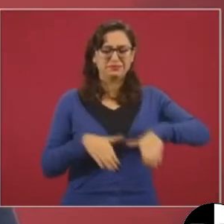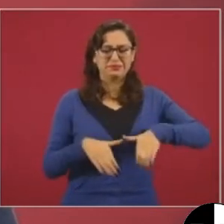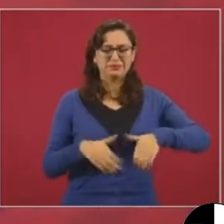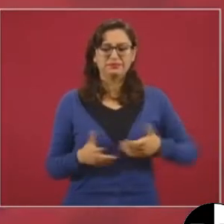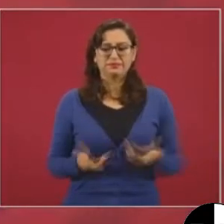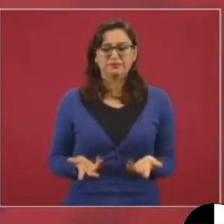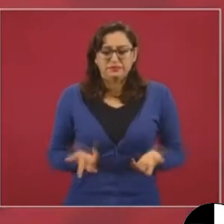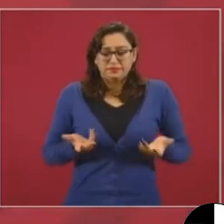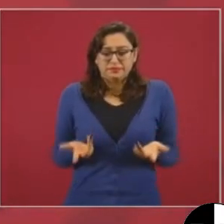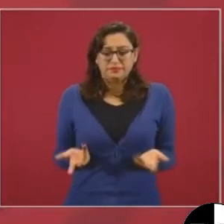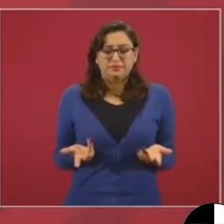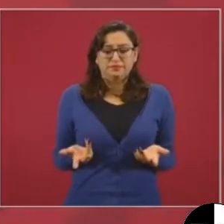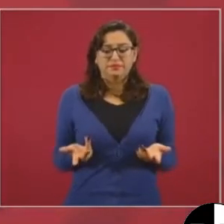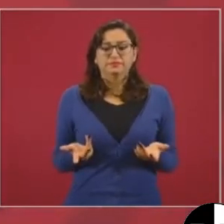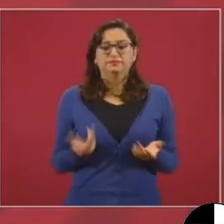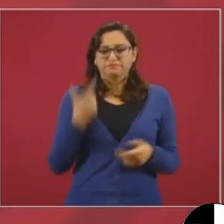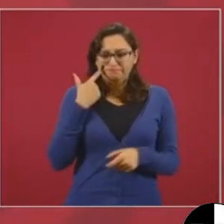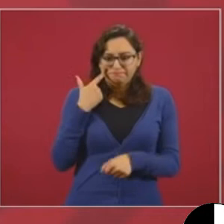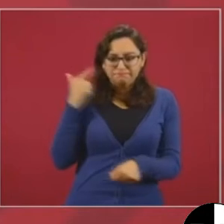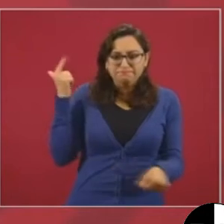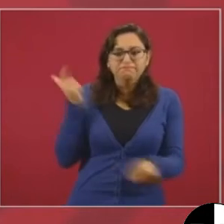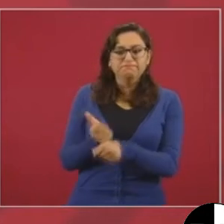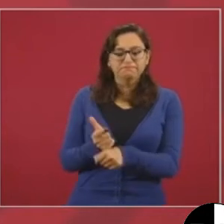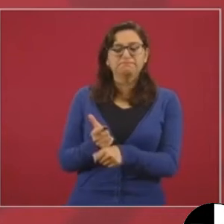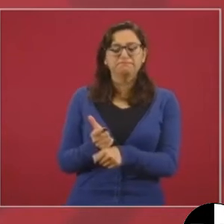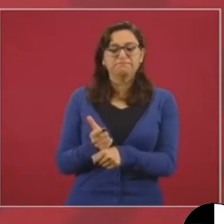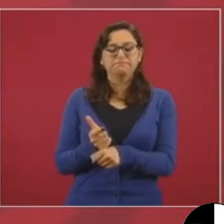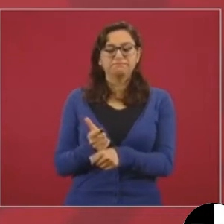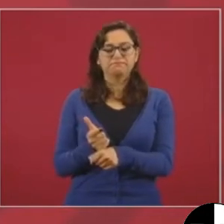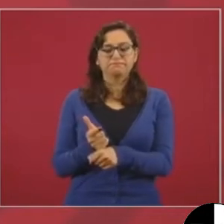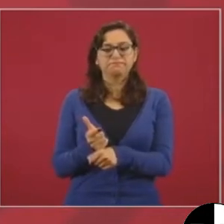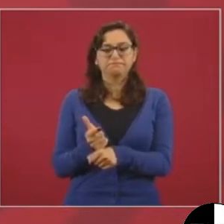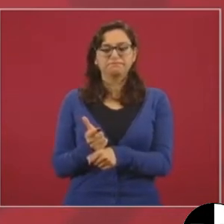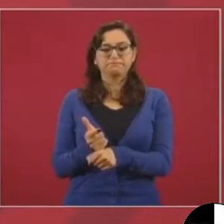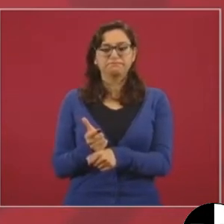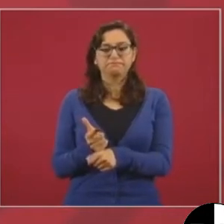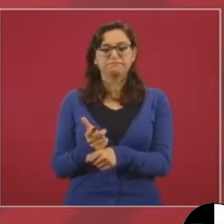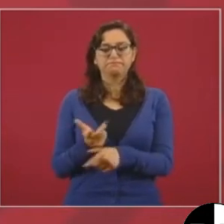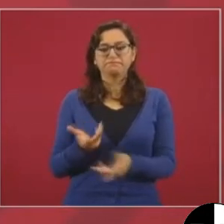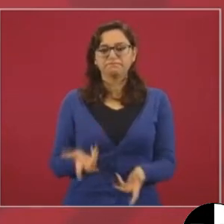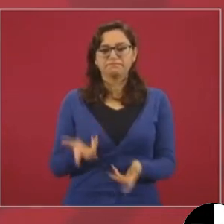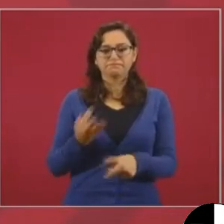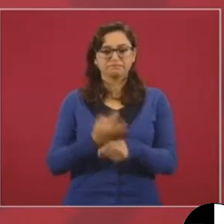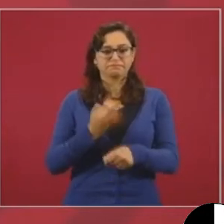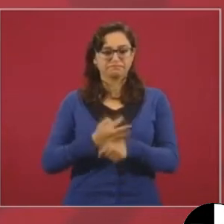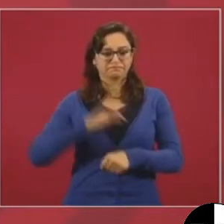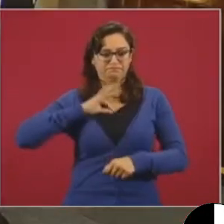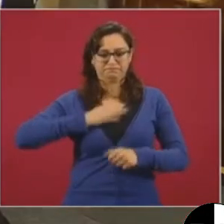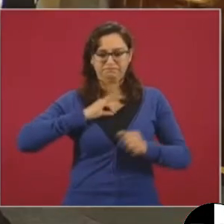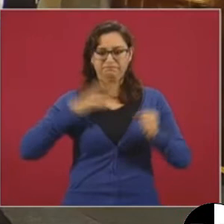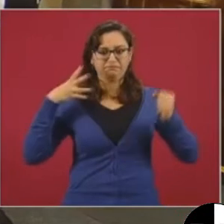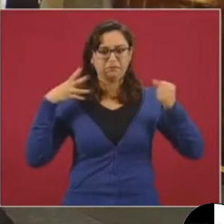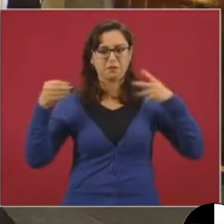Esto lo notamos ahora que se nos presentó la pandemia.